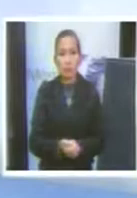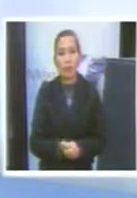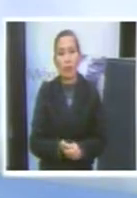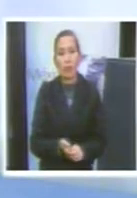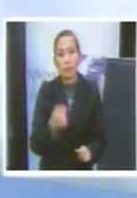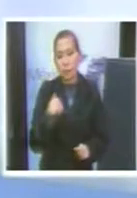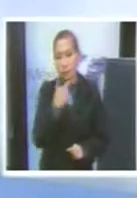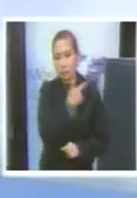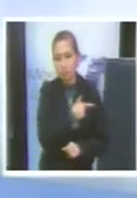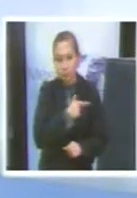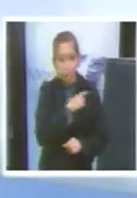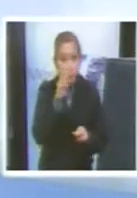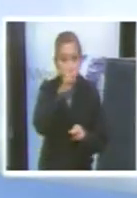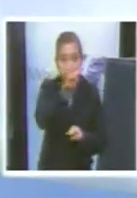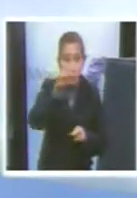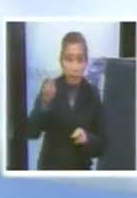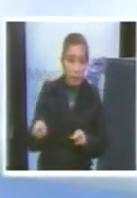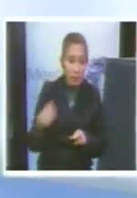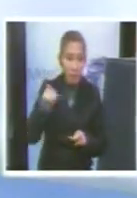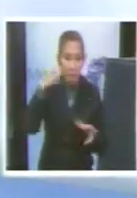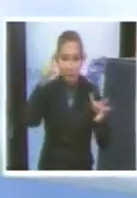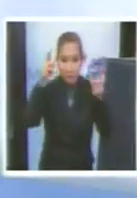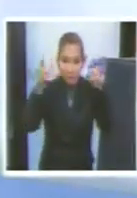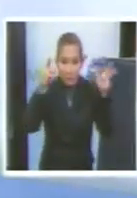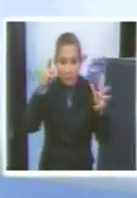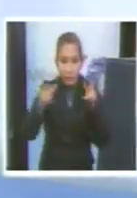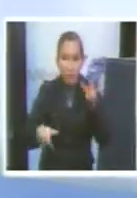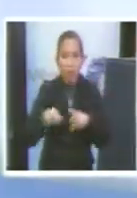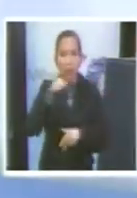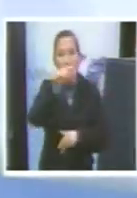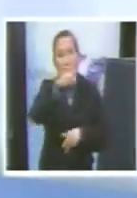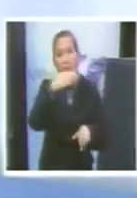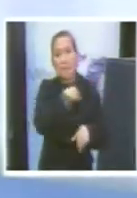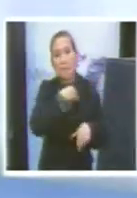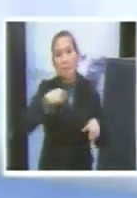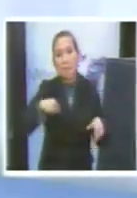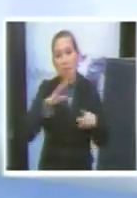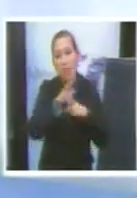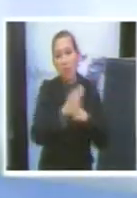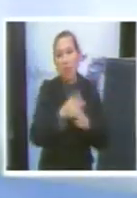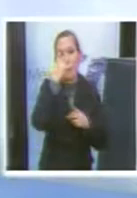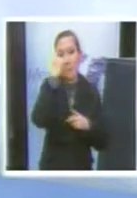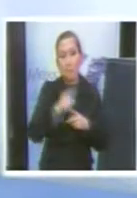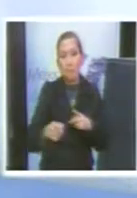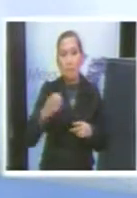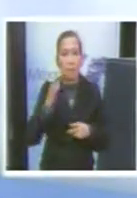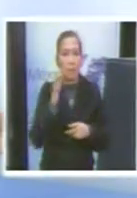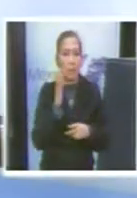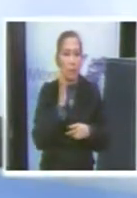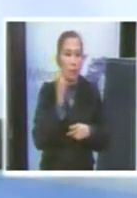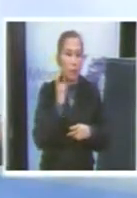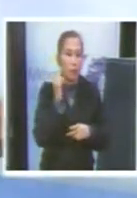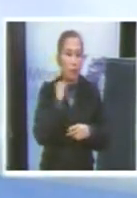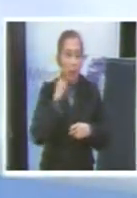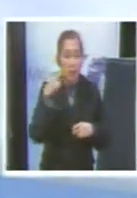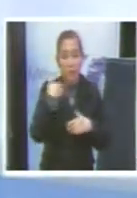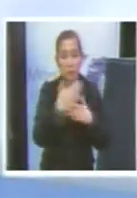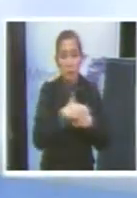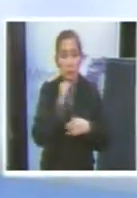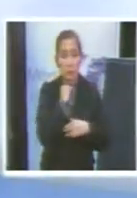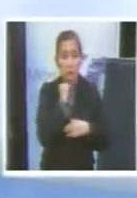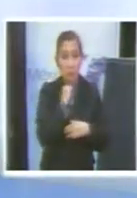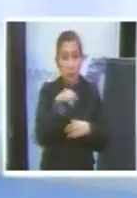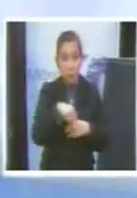dio mucho gusto ver y saludar a los miembros de la Comisión Parlamentaria que van a tener con usted, señor